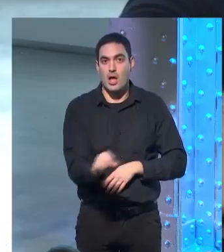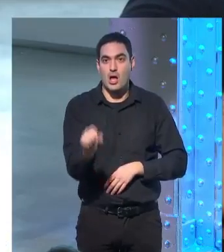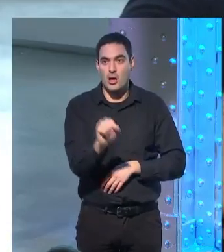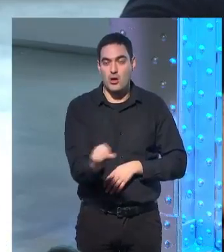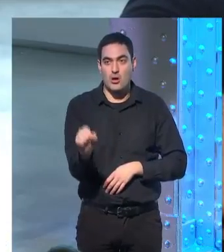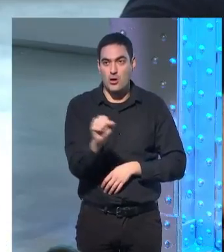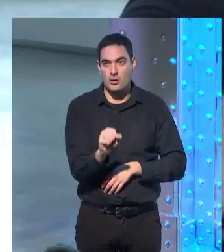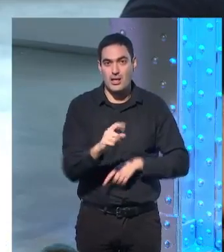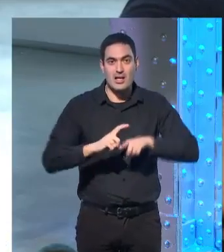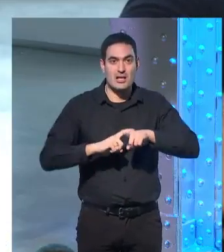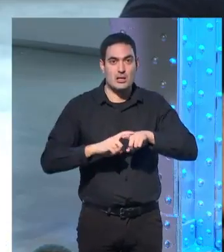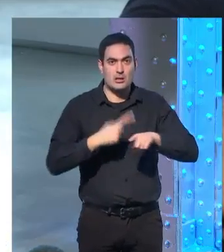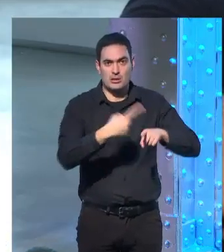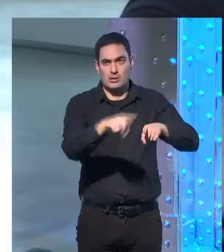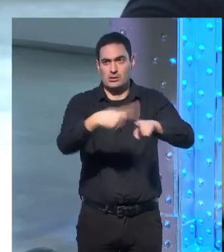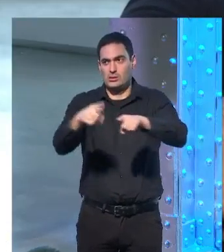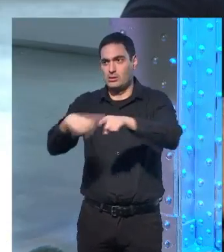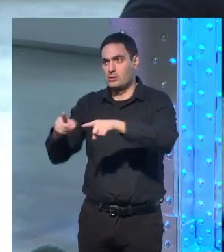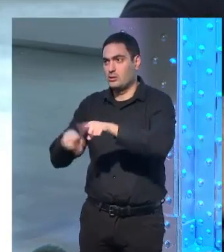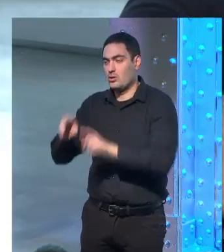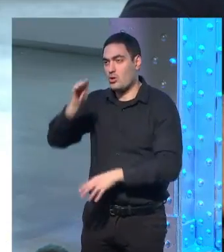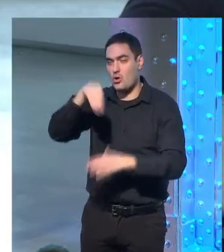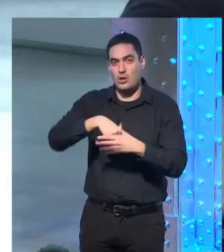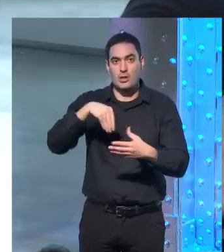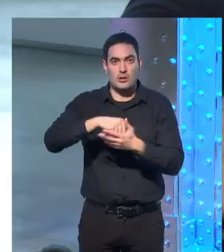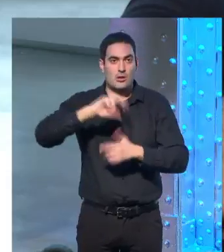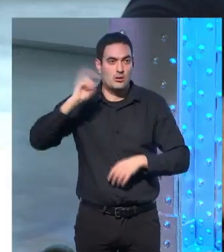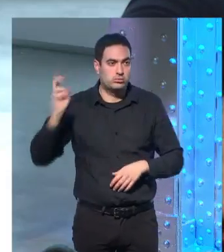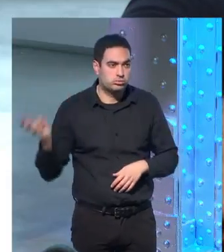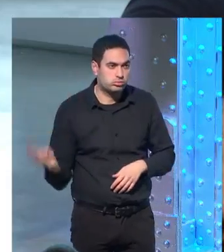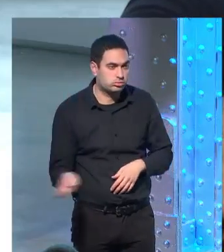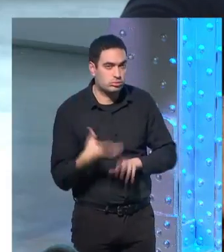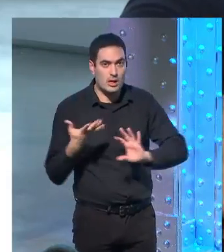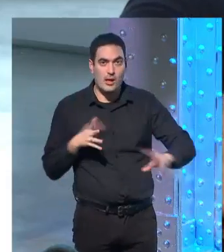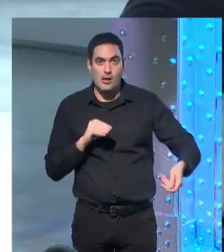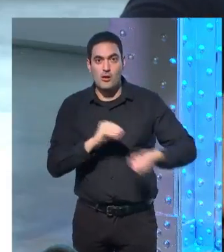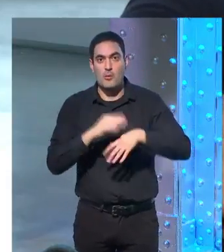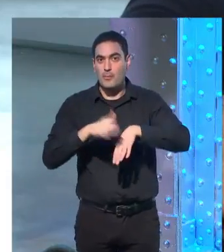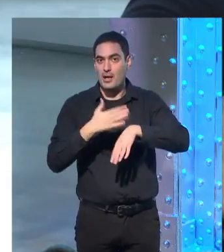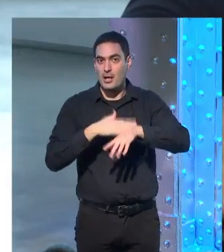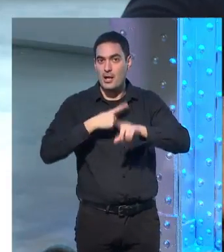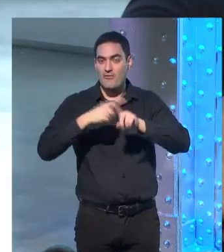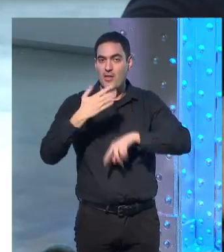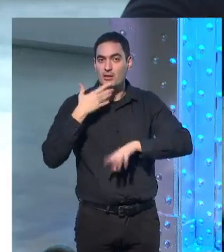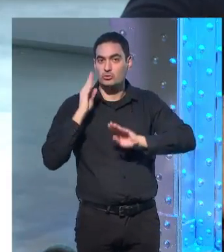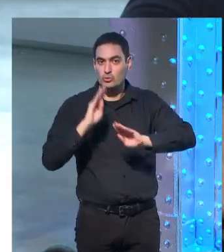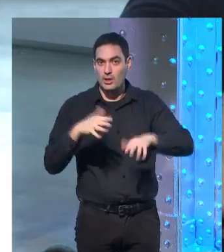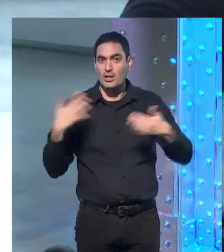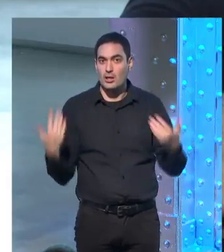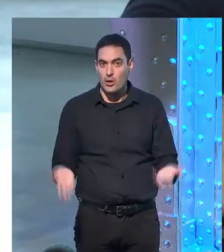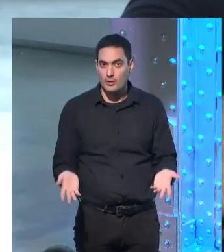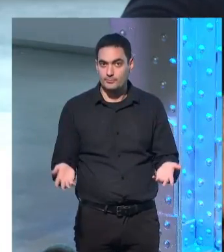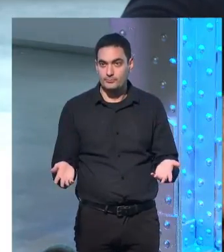tiene una serie de características, tiene que aprender una serie de contenidos que tienen que estar adaptados para su nivel de edad, ¿no? Entonces